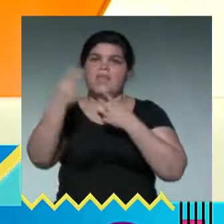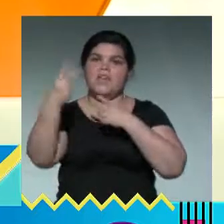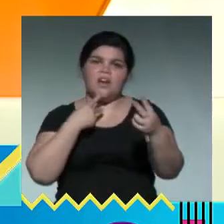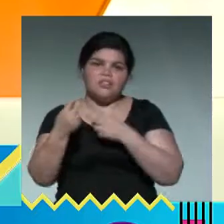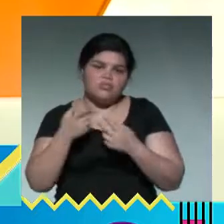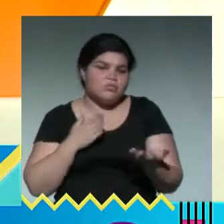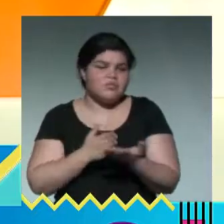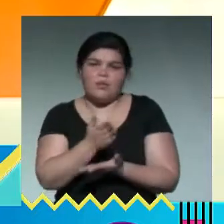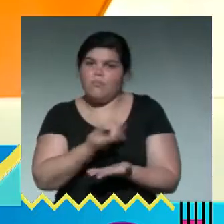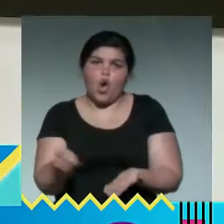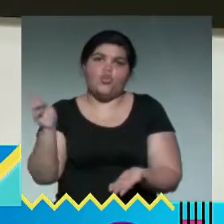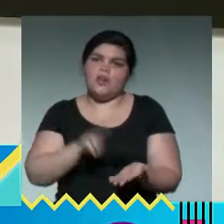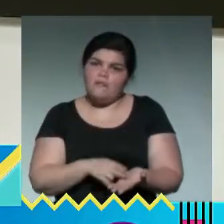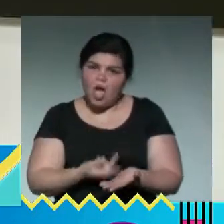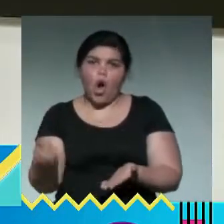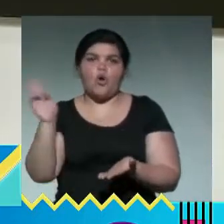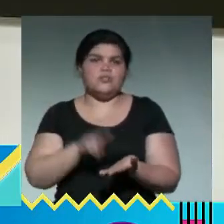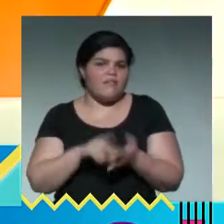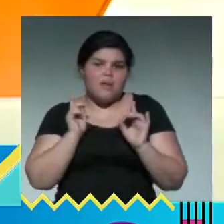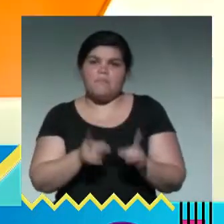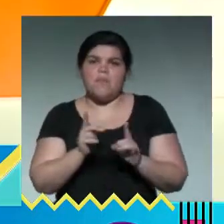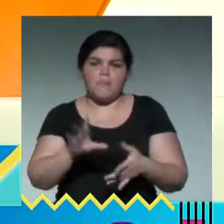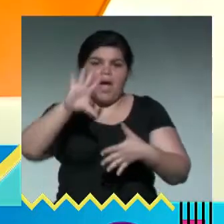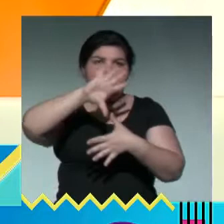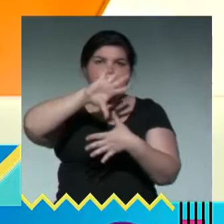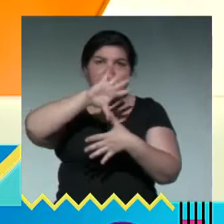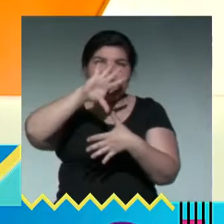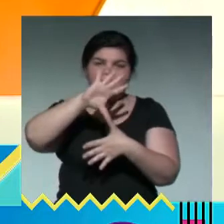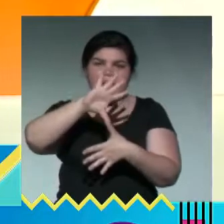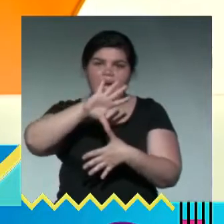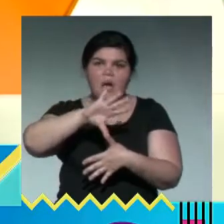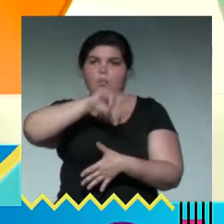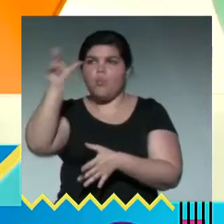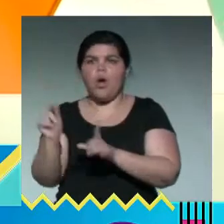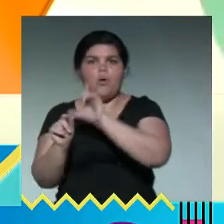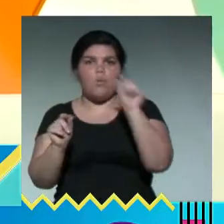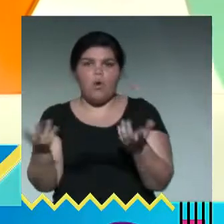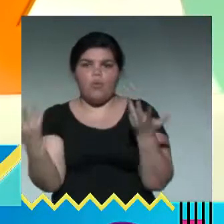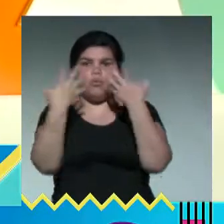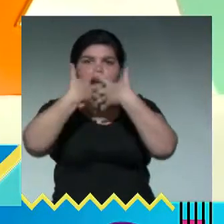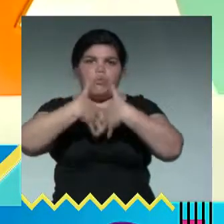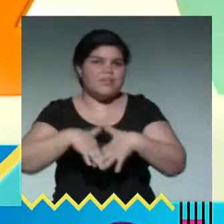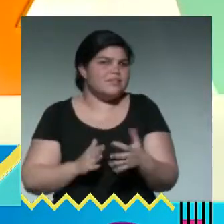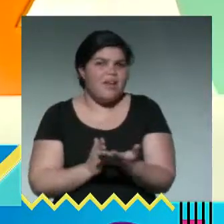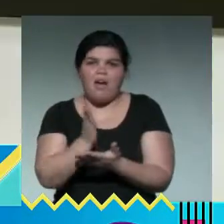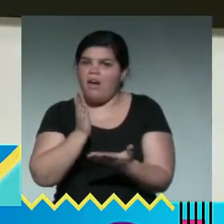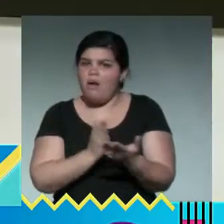el tiempo se renueva la mezcla de la sangre en América, ¿no? En ese sentido, creo que es un concepto